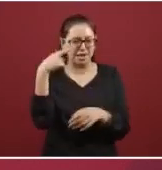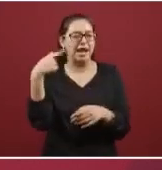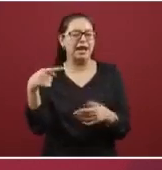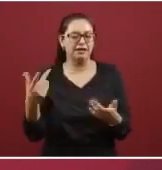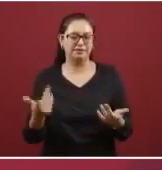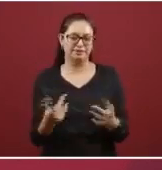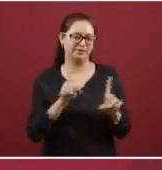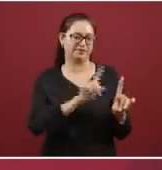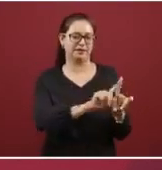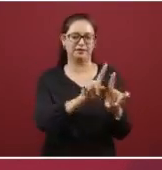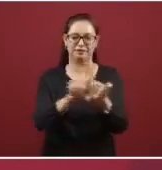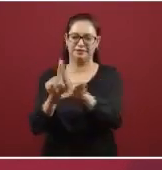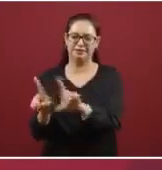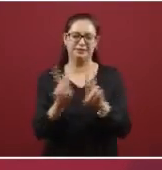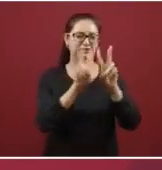los asuntos